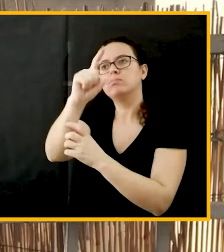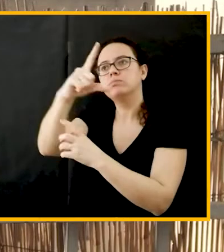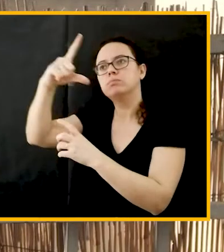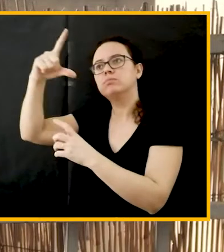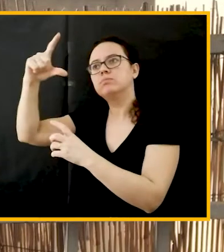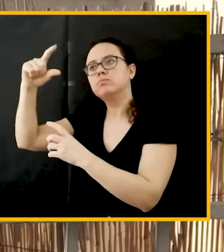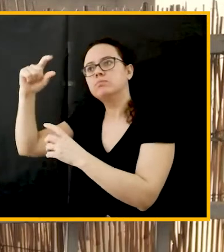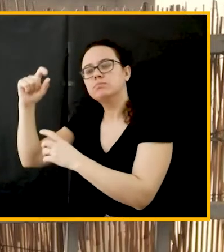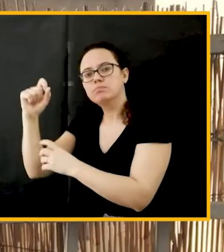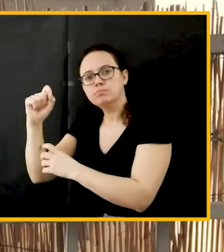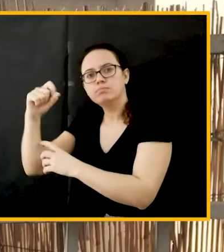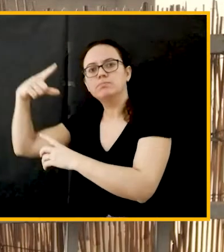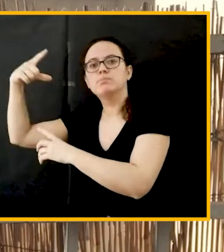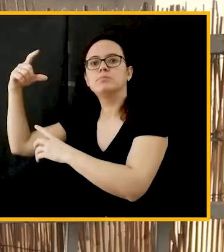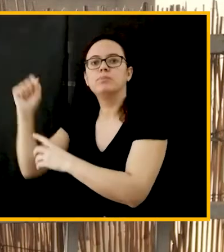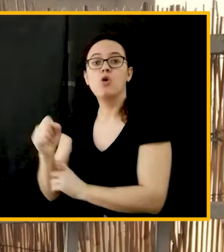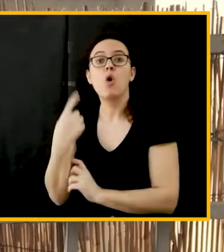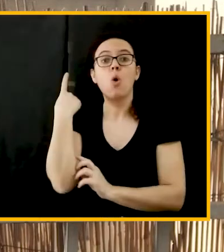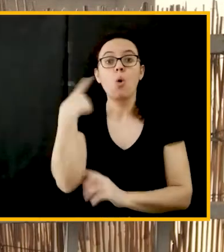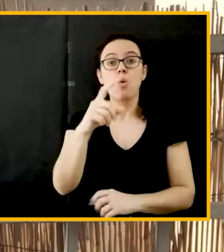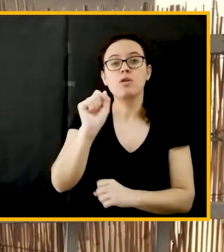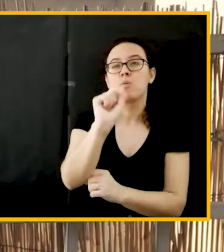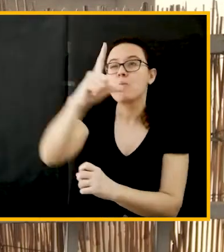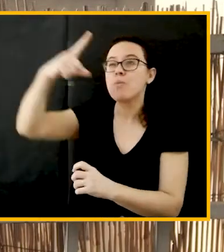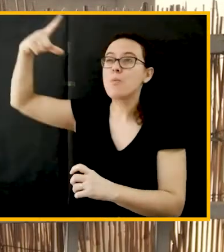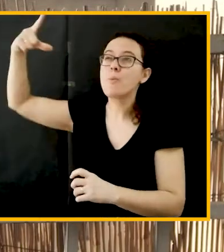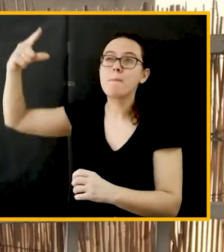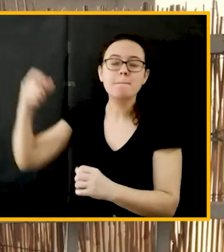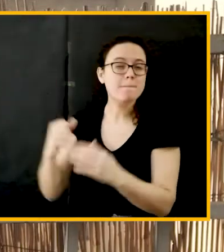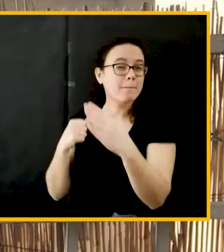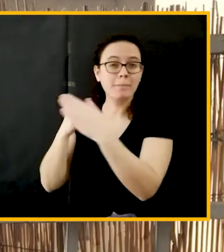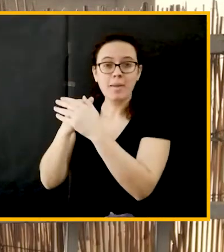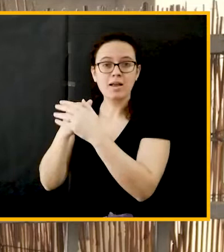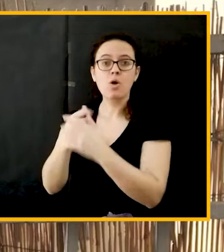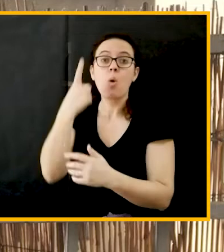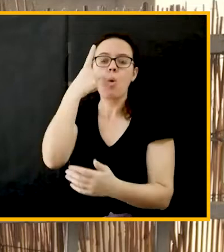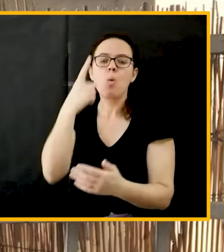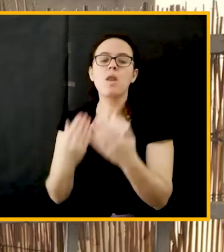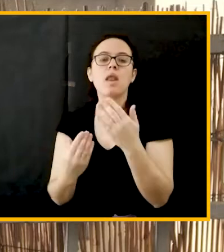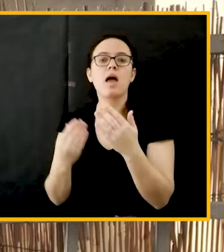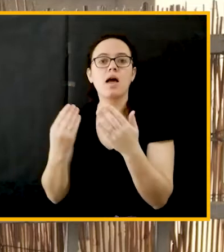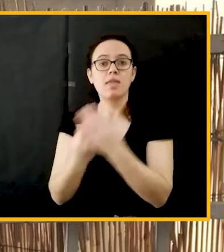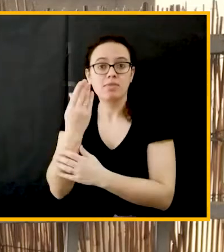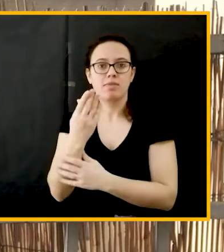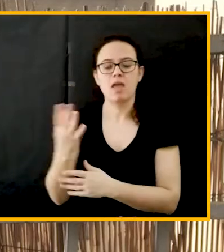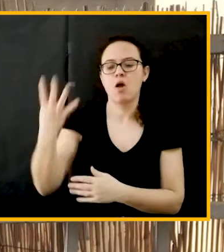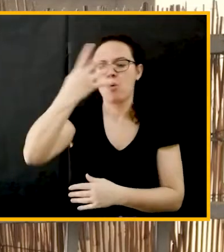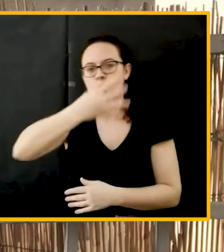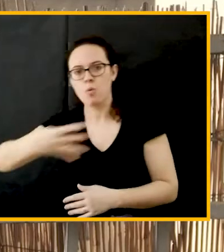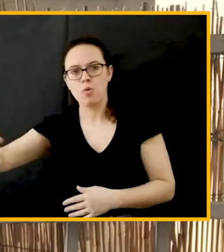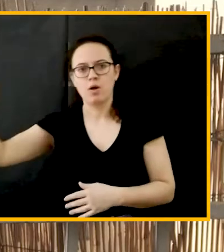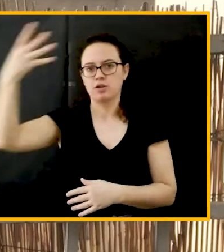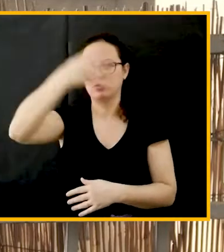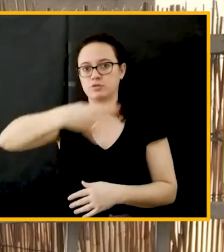cada 4 semanas, para que la luna aprendiese a no volver a reírse de él. Y así fue. Desde